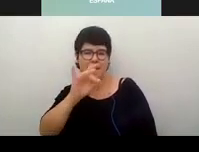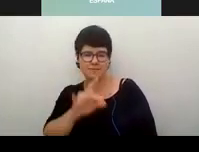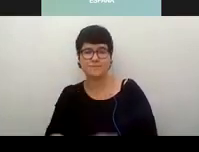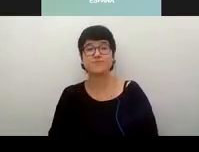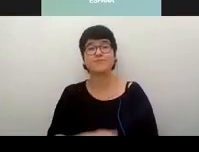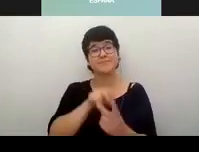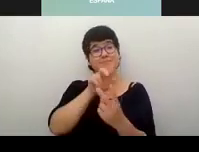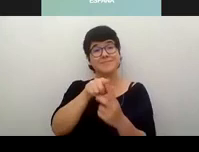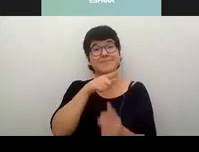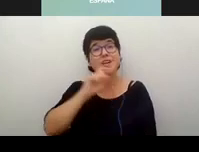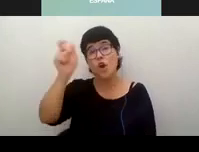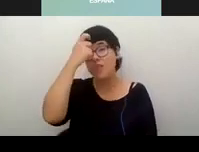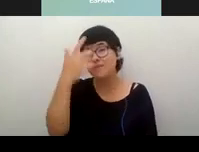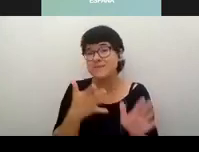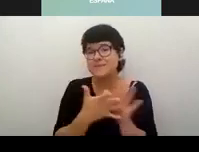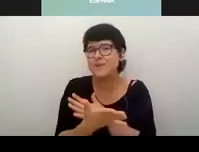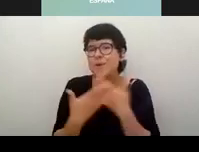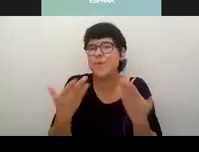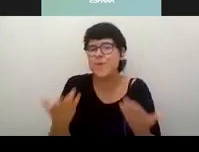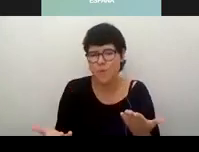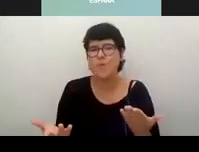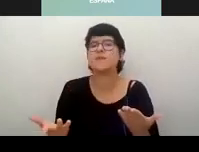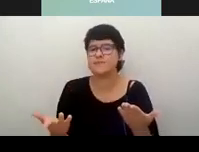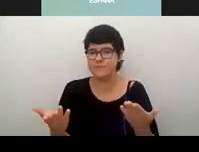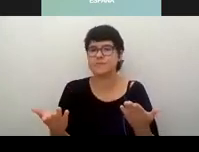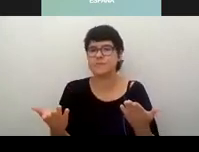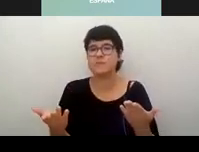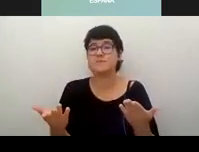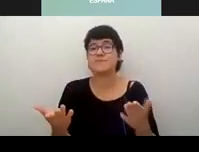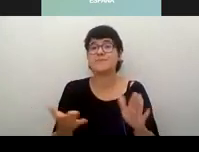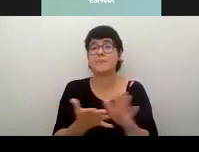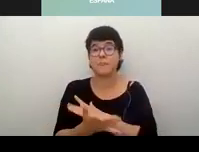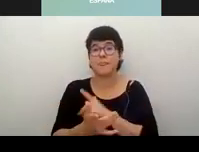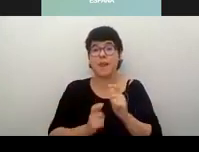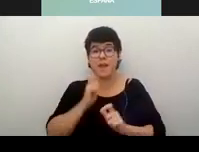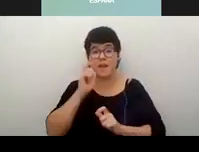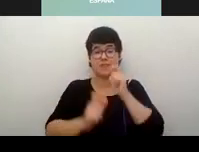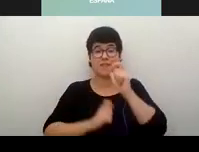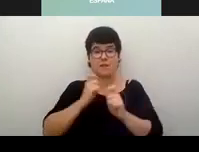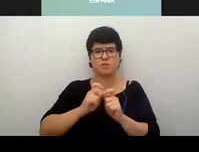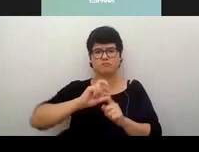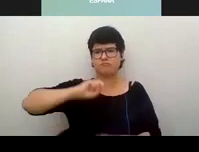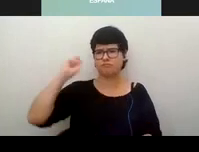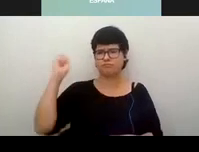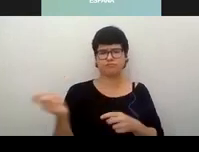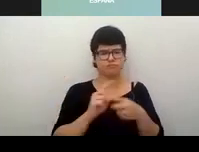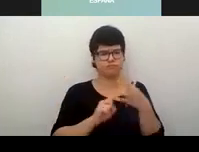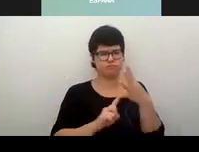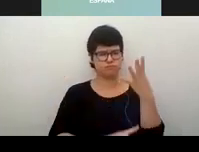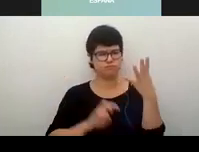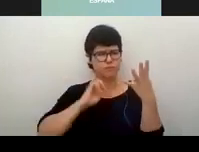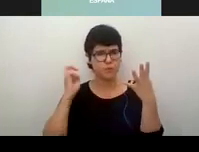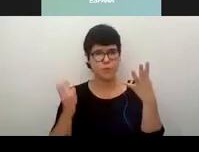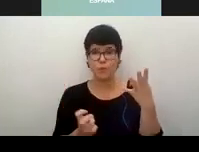disbiosis, entre otras acepciones, una de ellas es la reducción en la diversidad microbiana, es decir, hay determinadas bacterias que ya no las